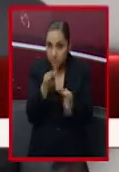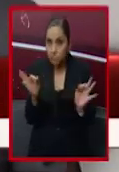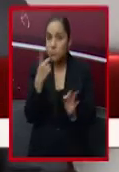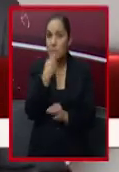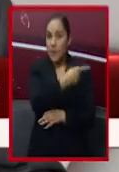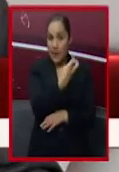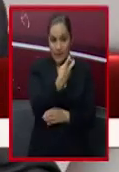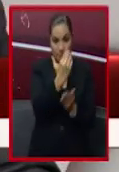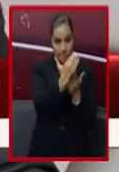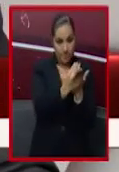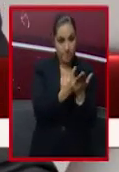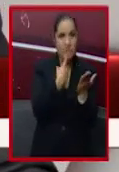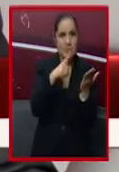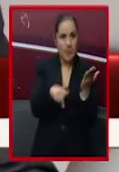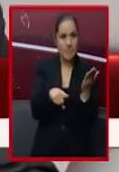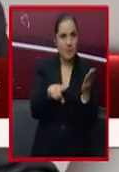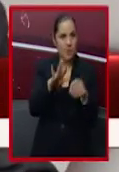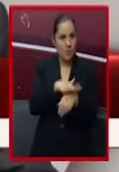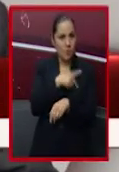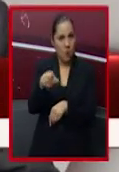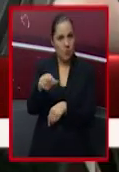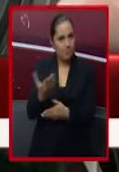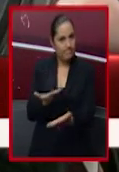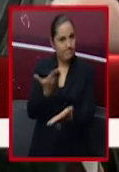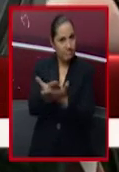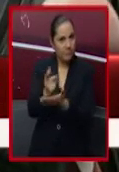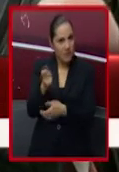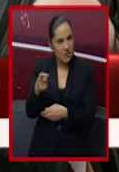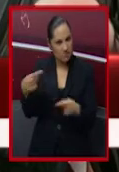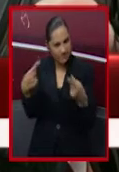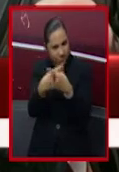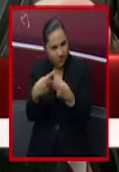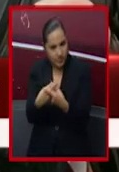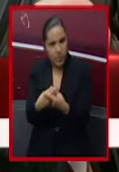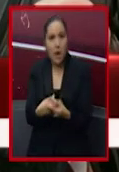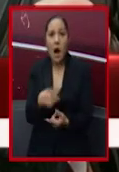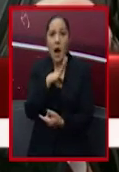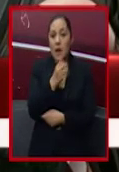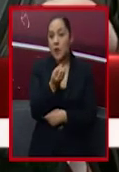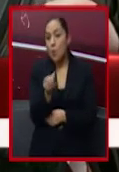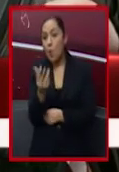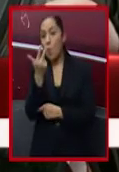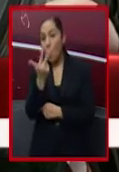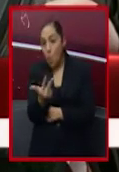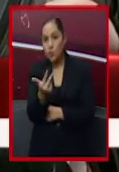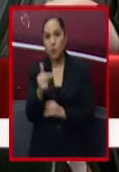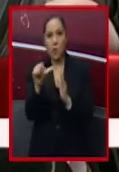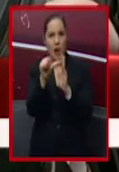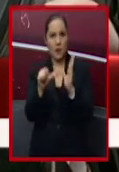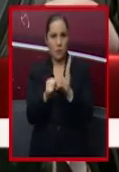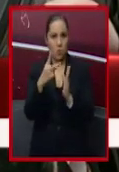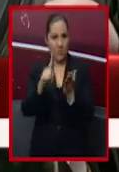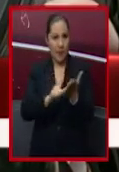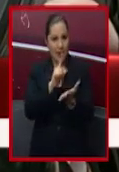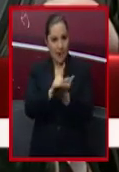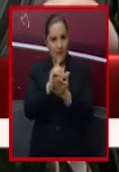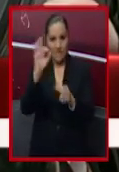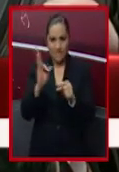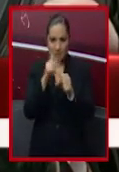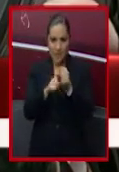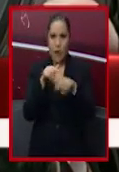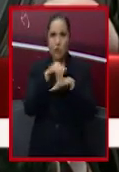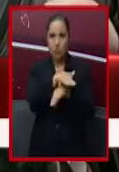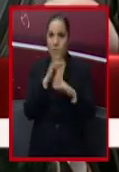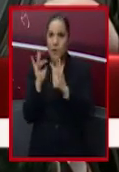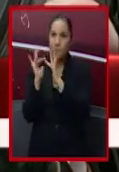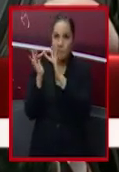de controversia, o que este mecanismo de controversia constitucional, es a 8 artículos de la Ley Federal de Telecomunicaciones y